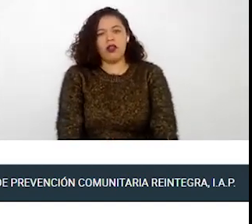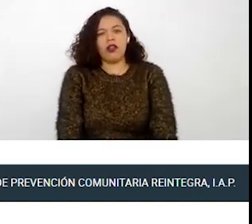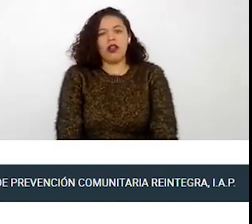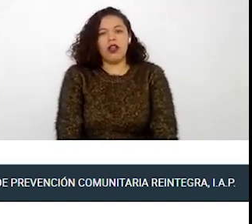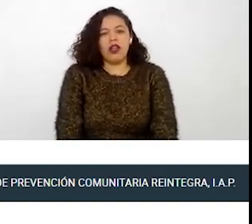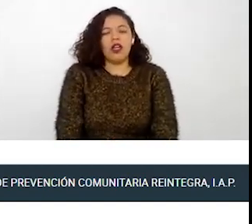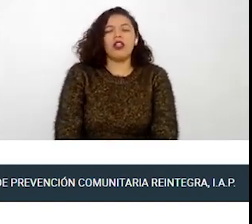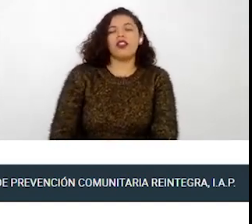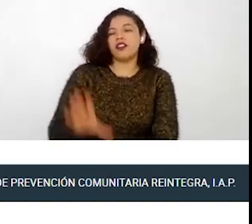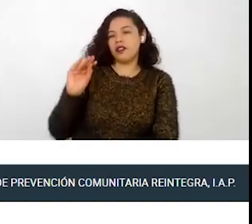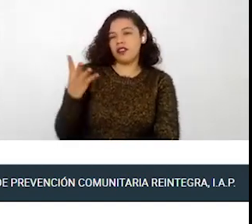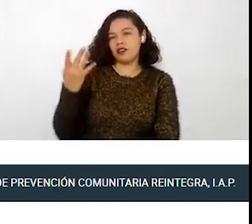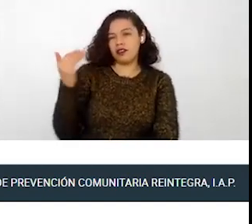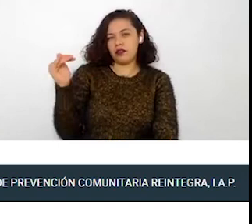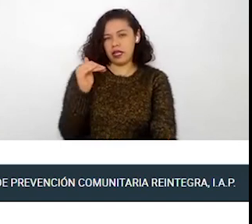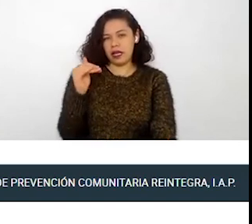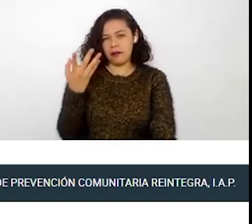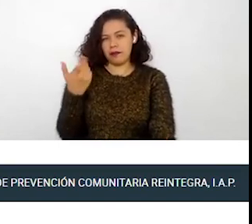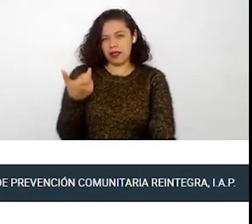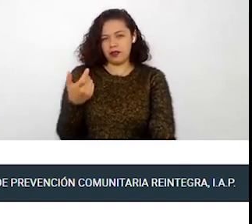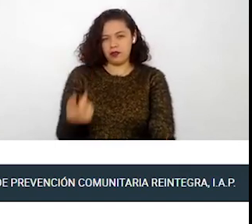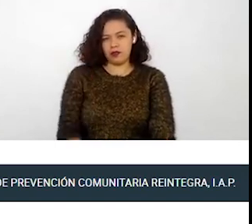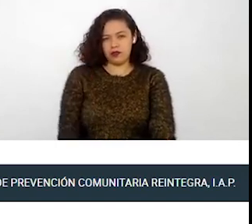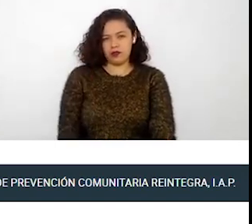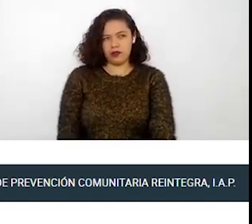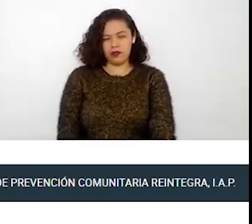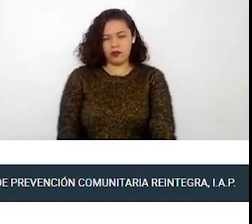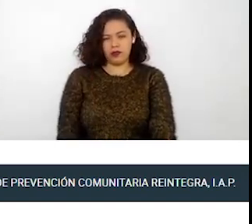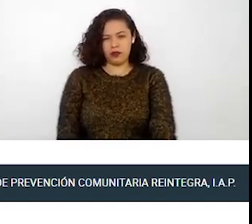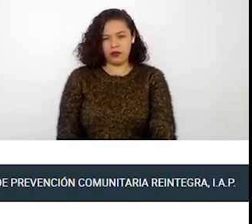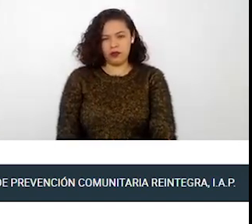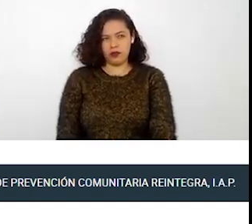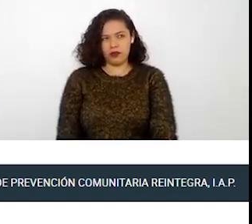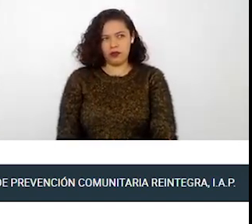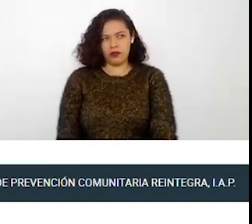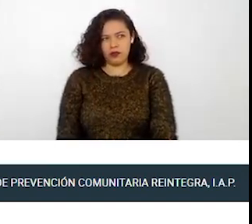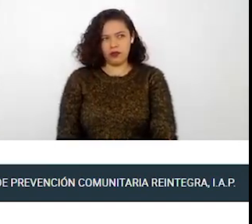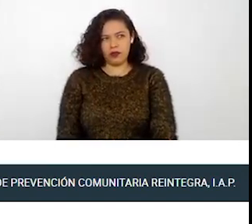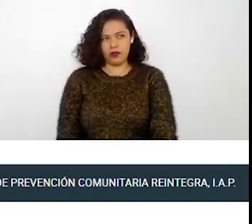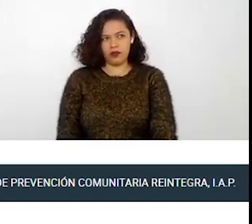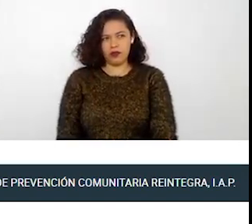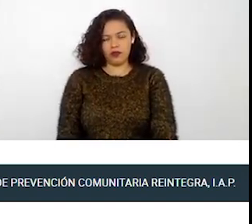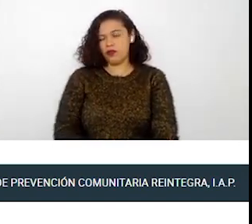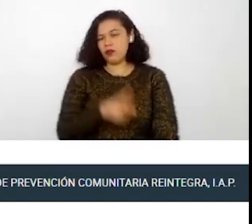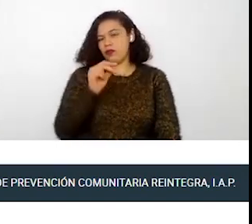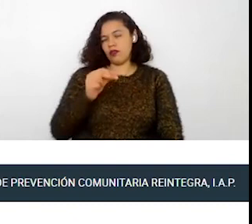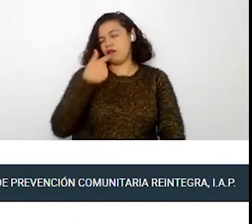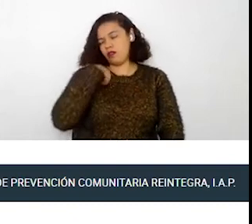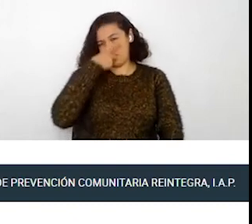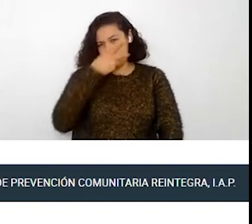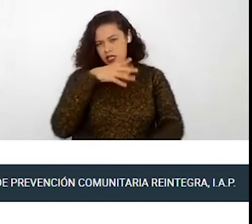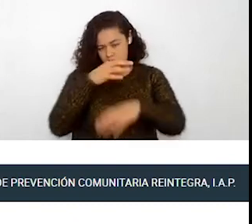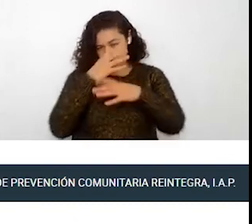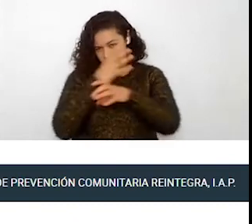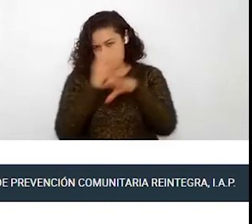94 mil pesos así en efectivo que le dije en especie verdad